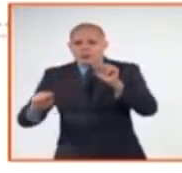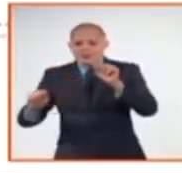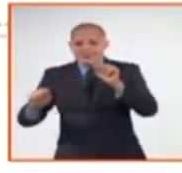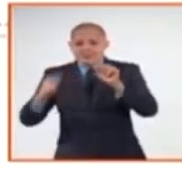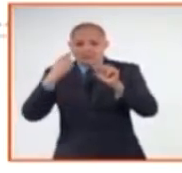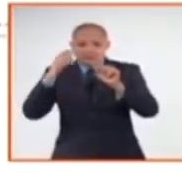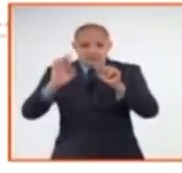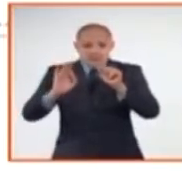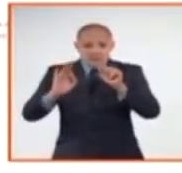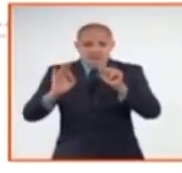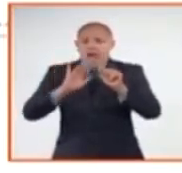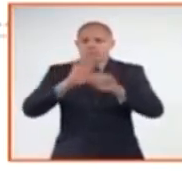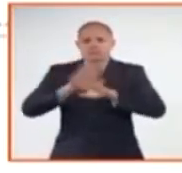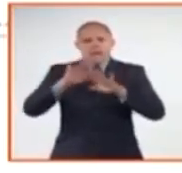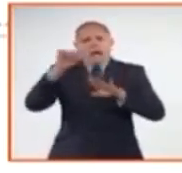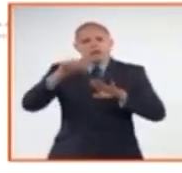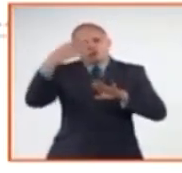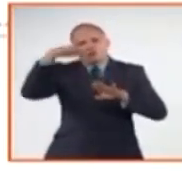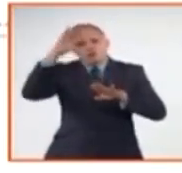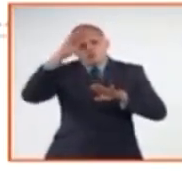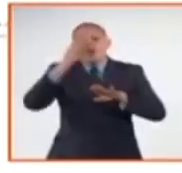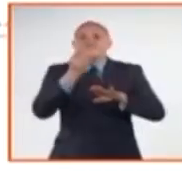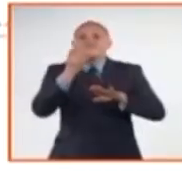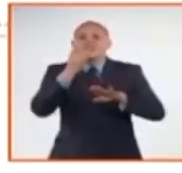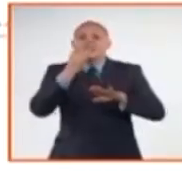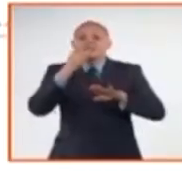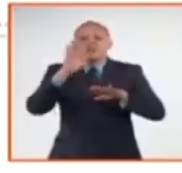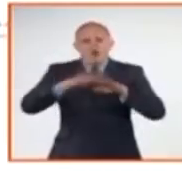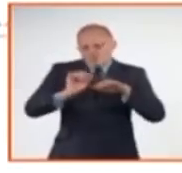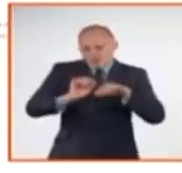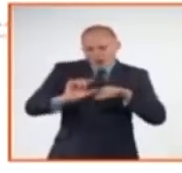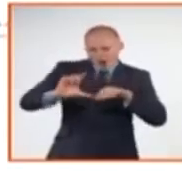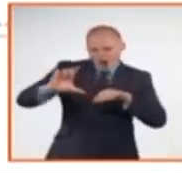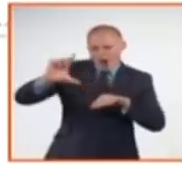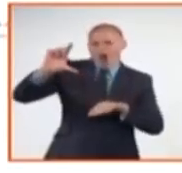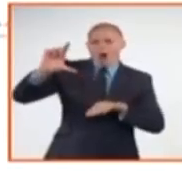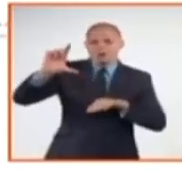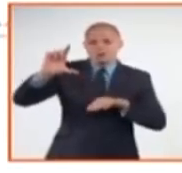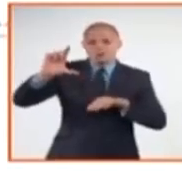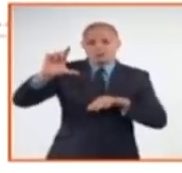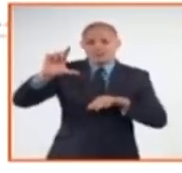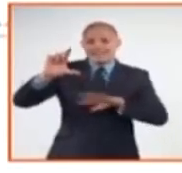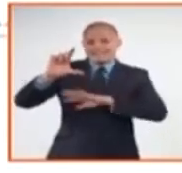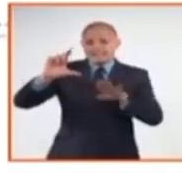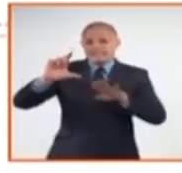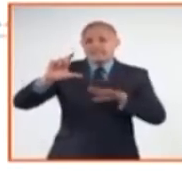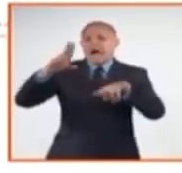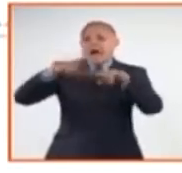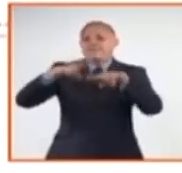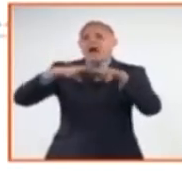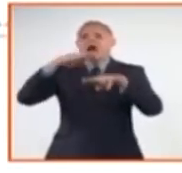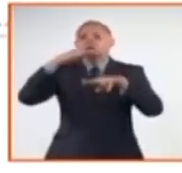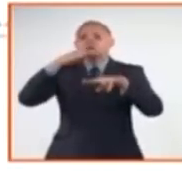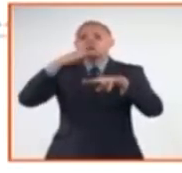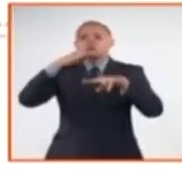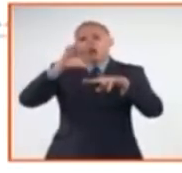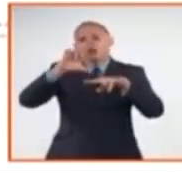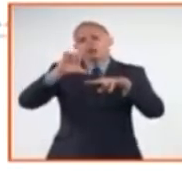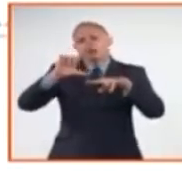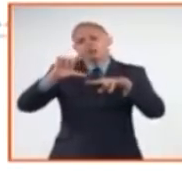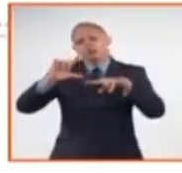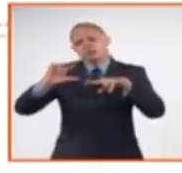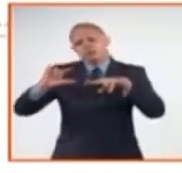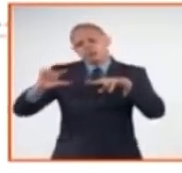decimos que gravan a estos primeros cuatro municipios ya en el mes de julio habían pasado a concedidas de haberse vacunado a las personas